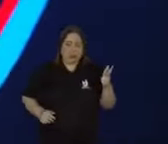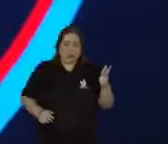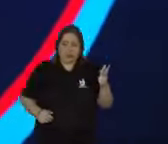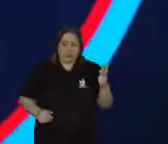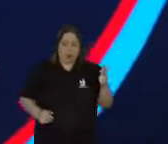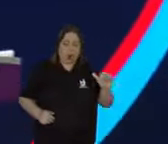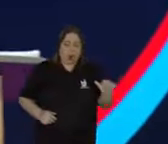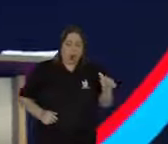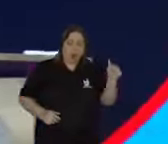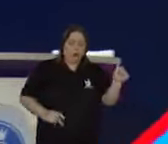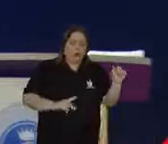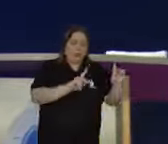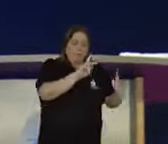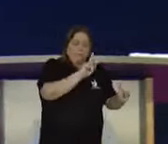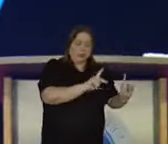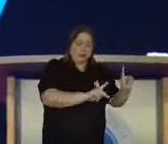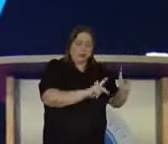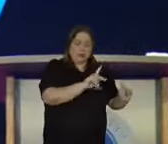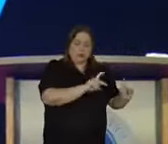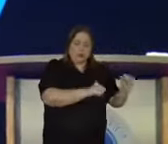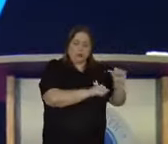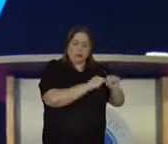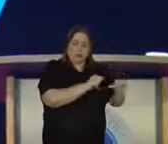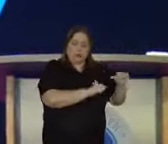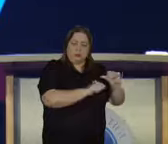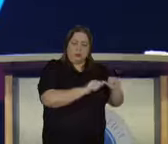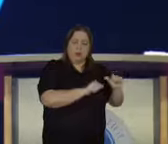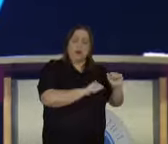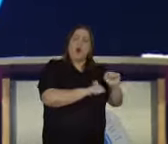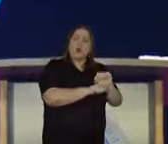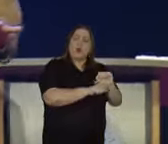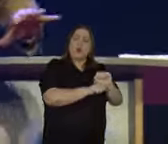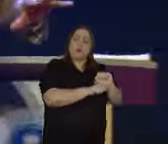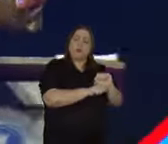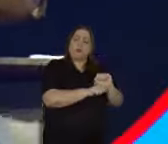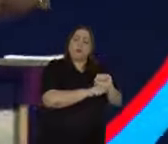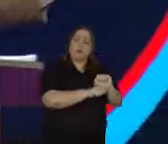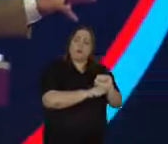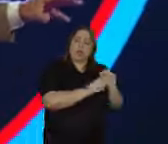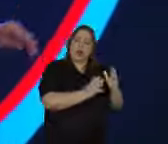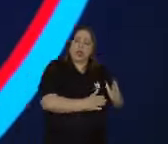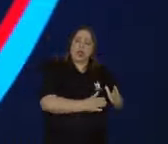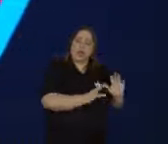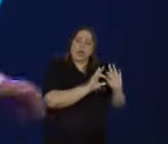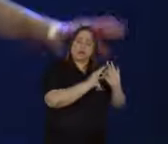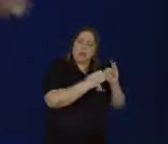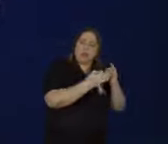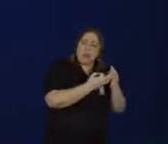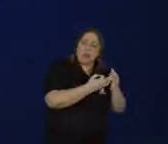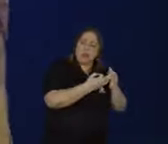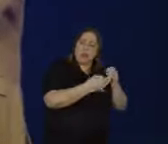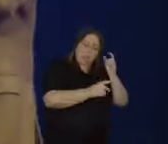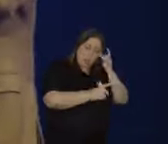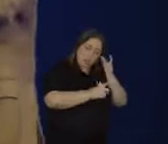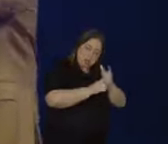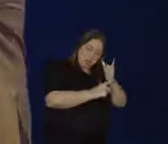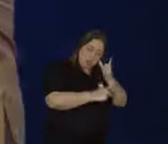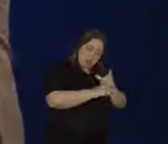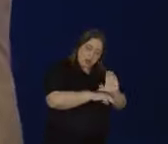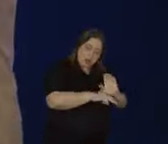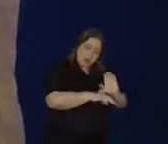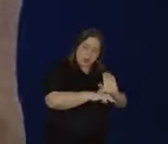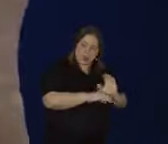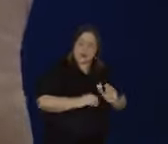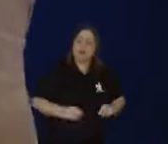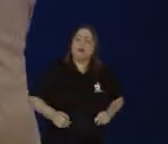demás personas que nos rodean, compañeros de trabajo, familia, hermanos de la iglesia o